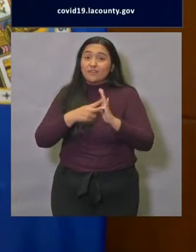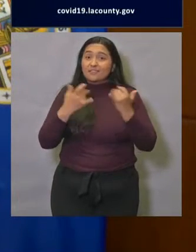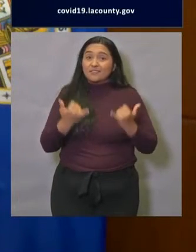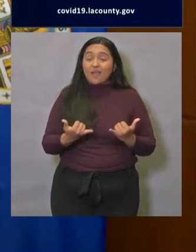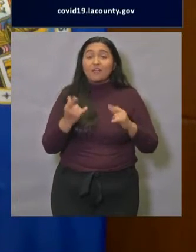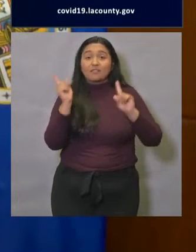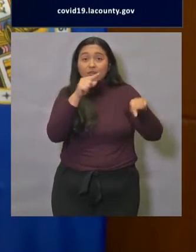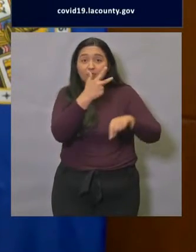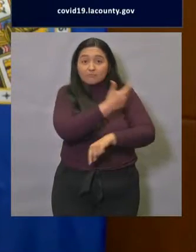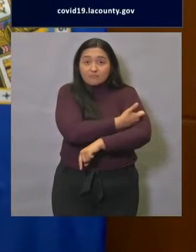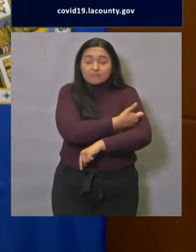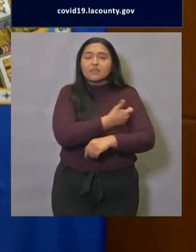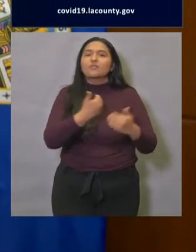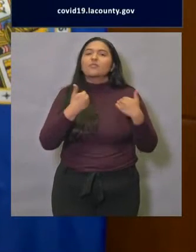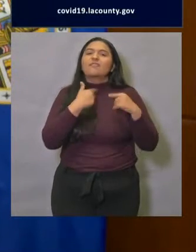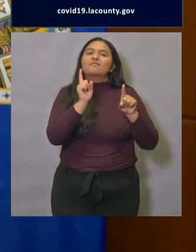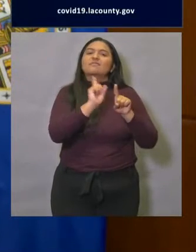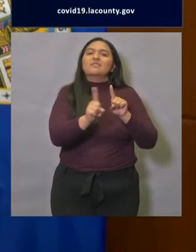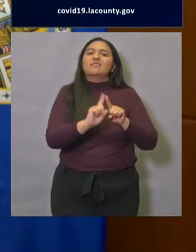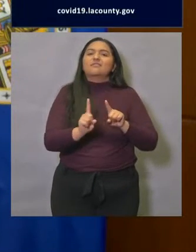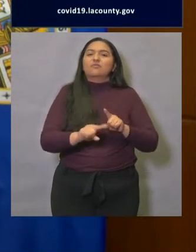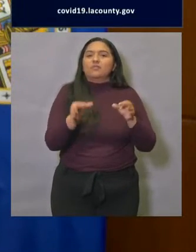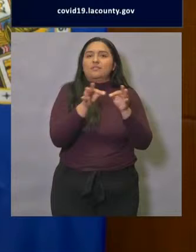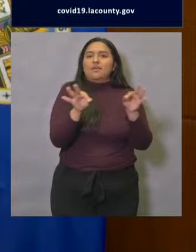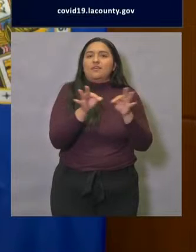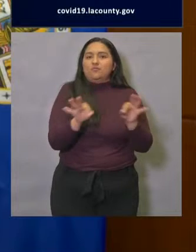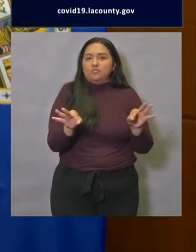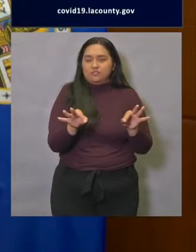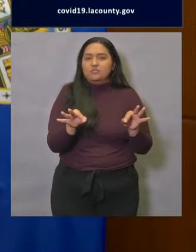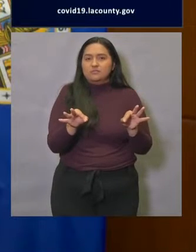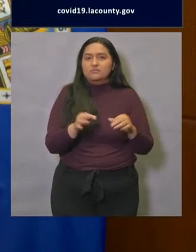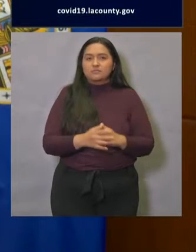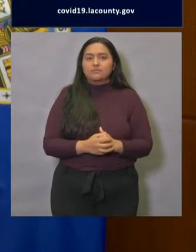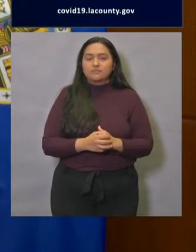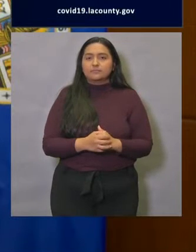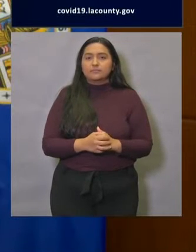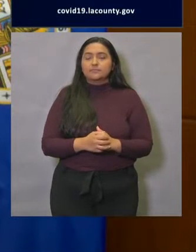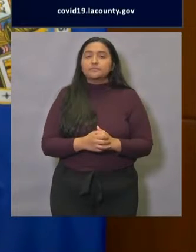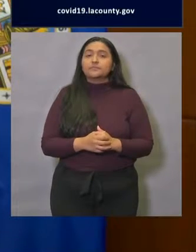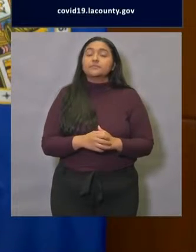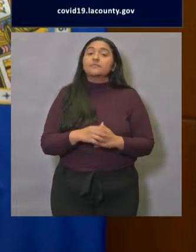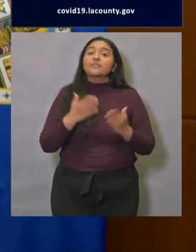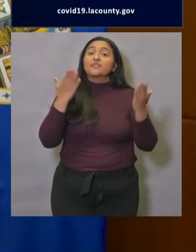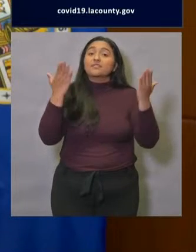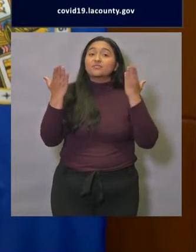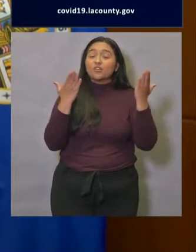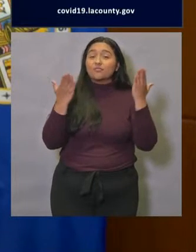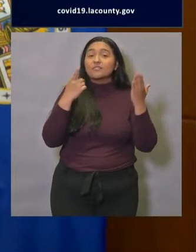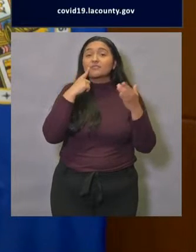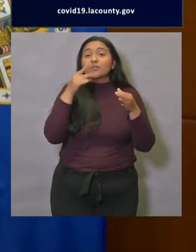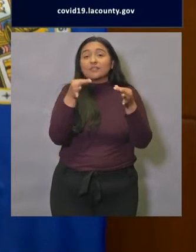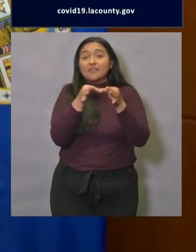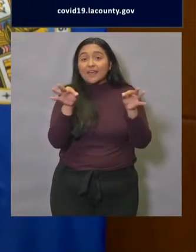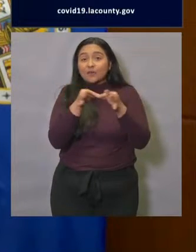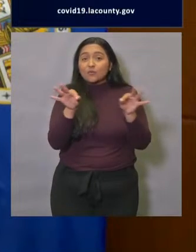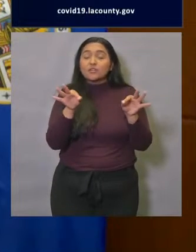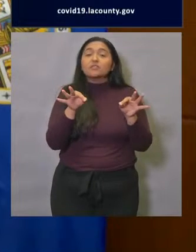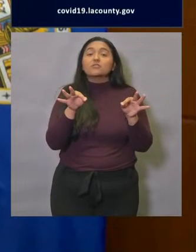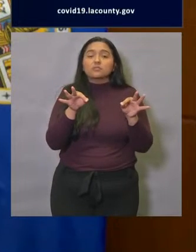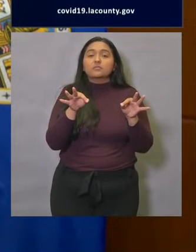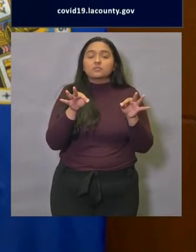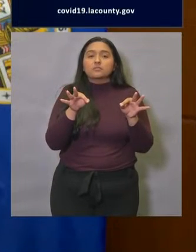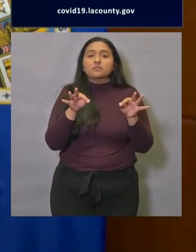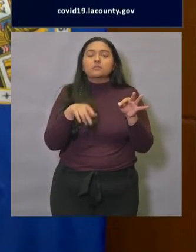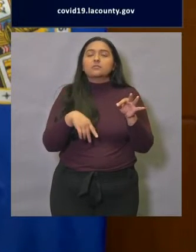traducción disponible en todos los sitios de vacunas del condado. Estos servicios de traducción